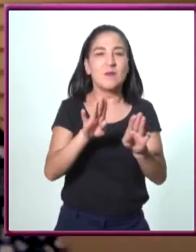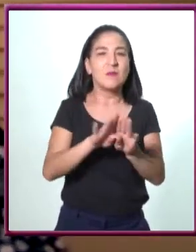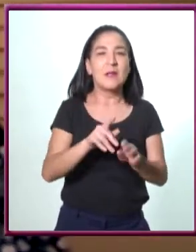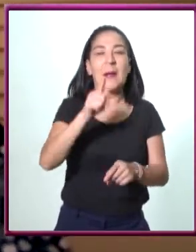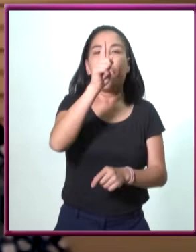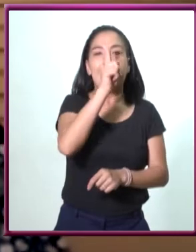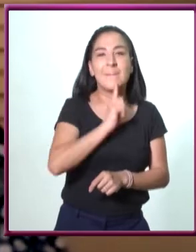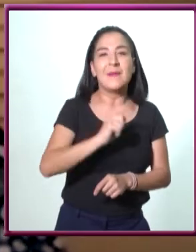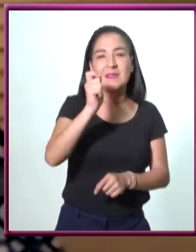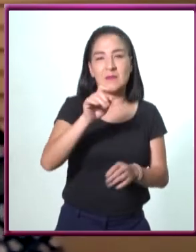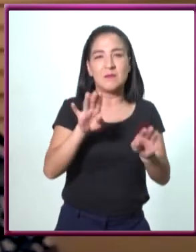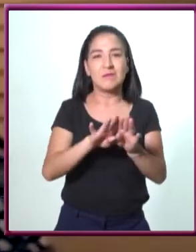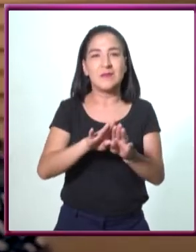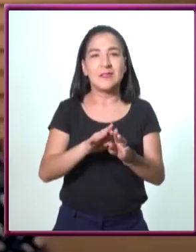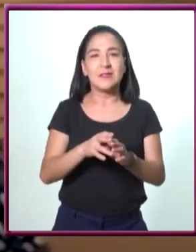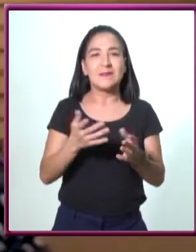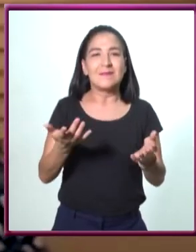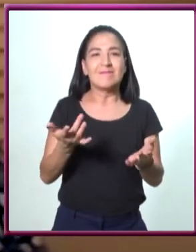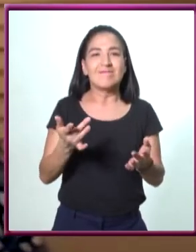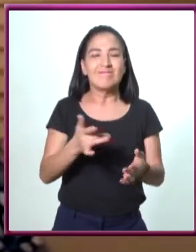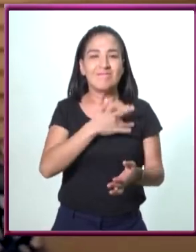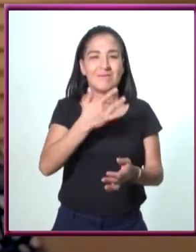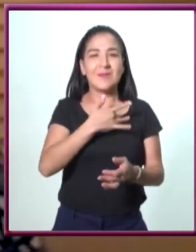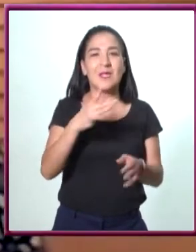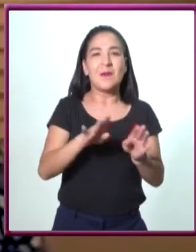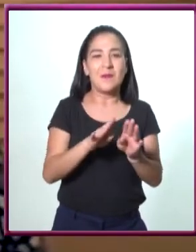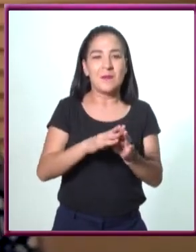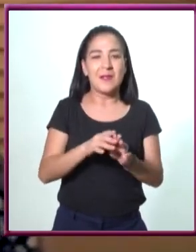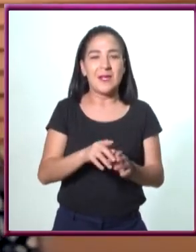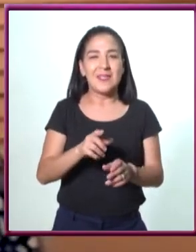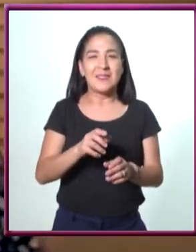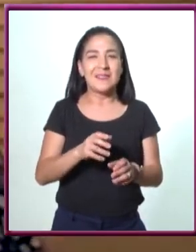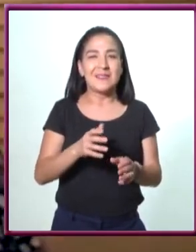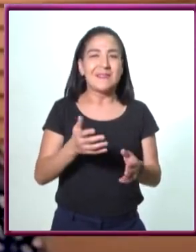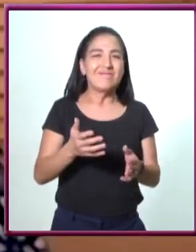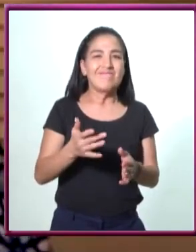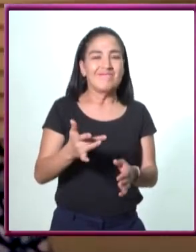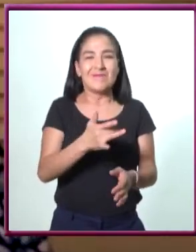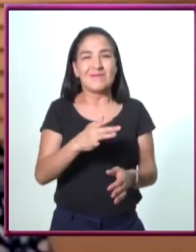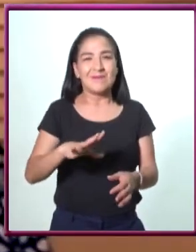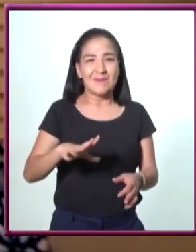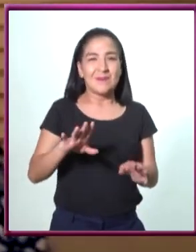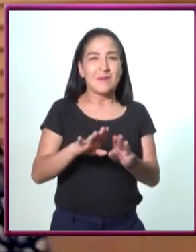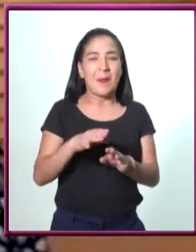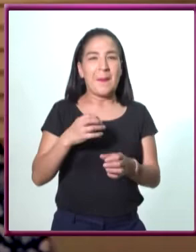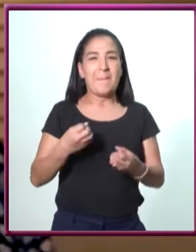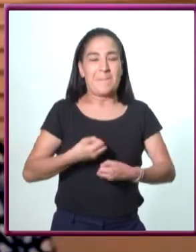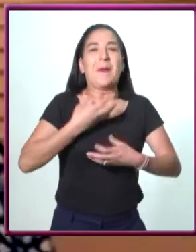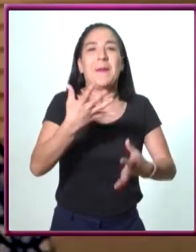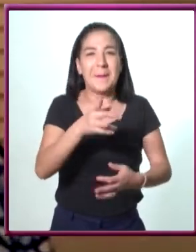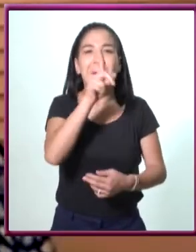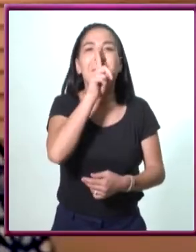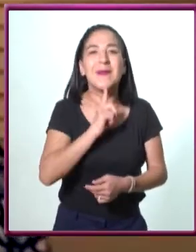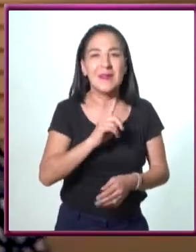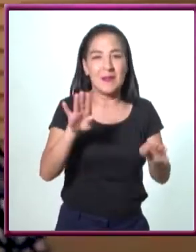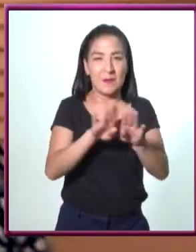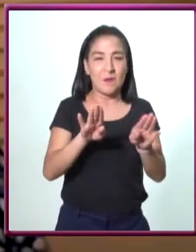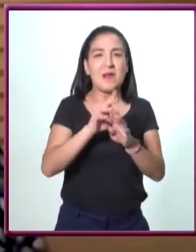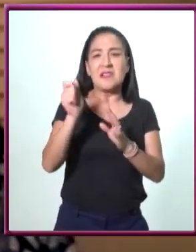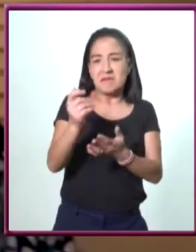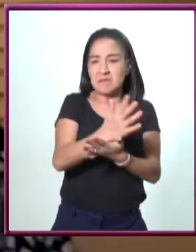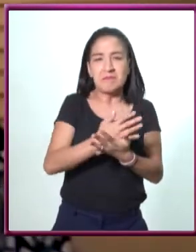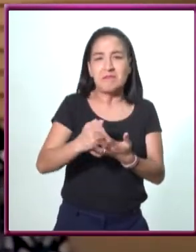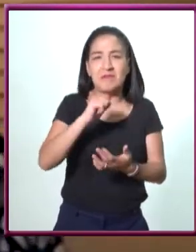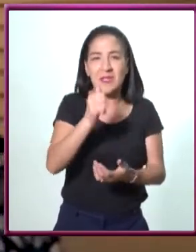mentiras que se dicen de manera compulsiva. La compulsión es mentir. Es una mentira que no tiene la función de tener una